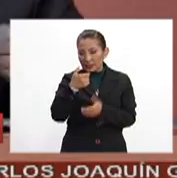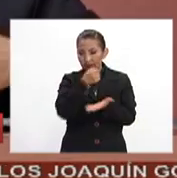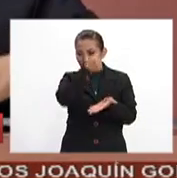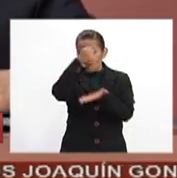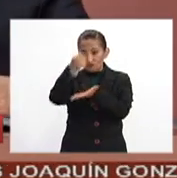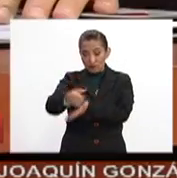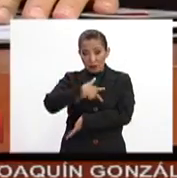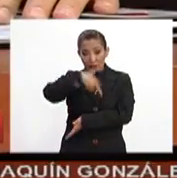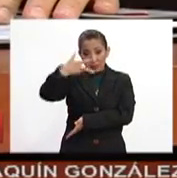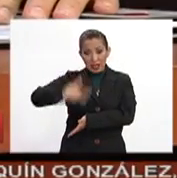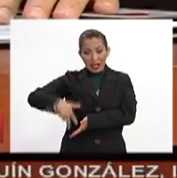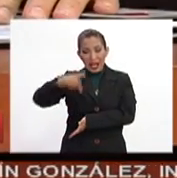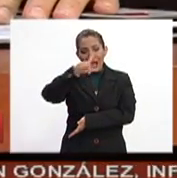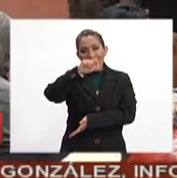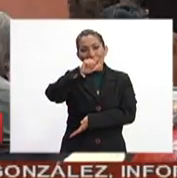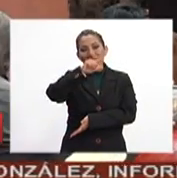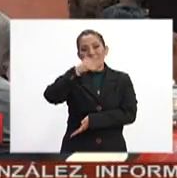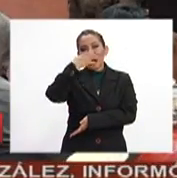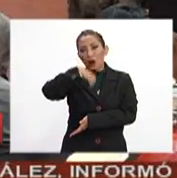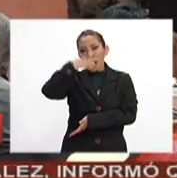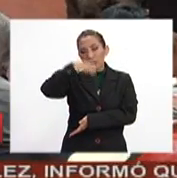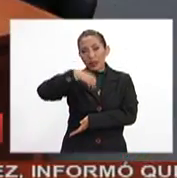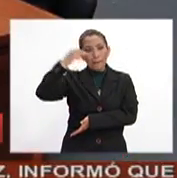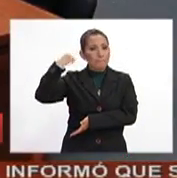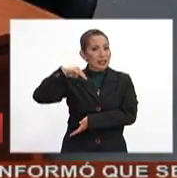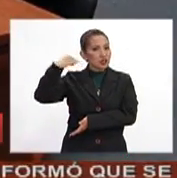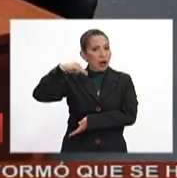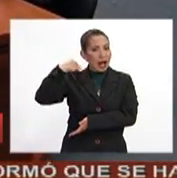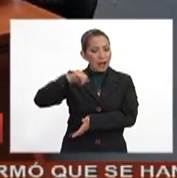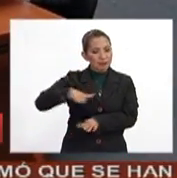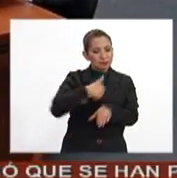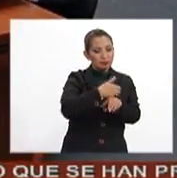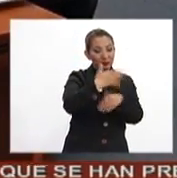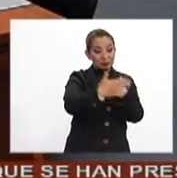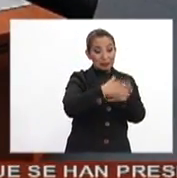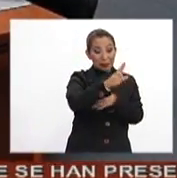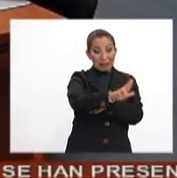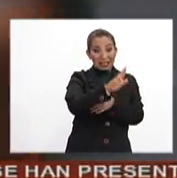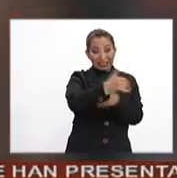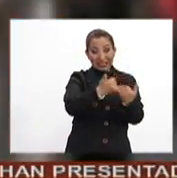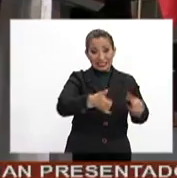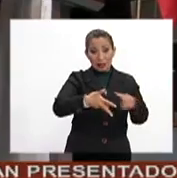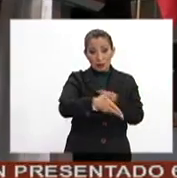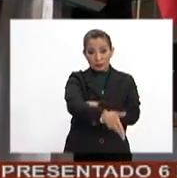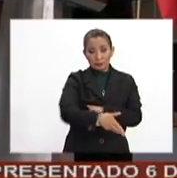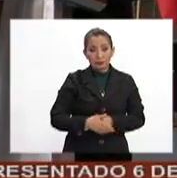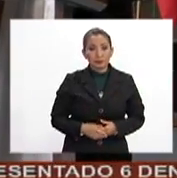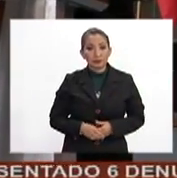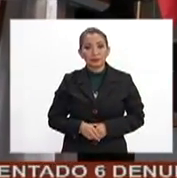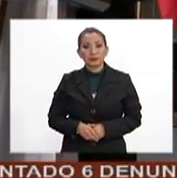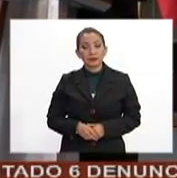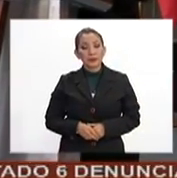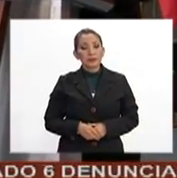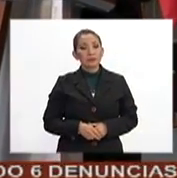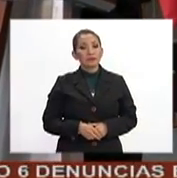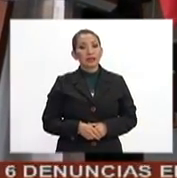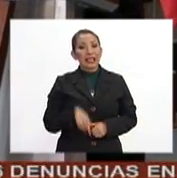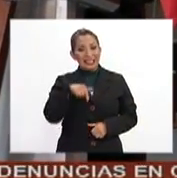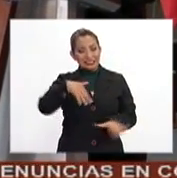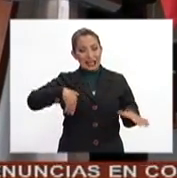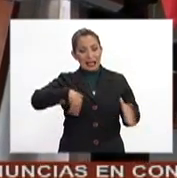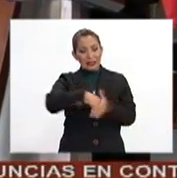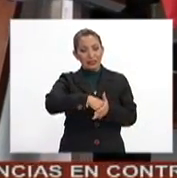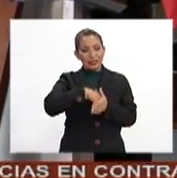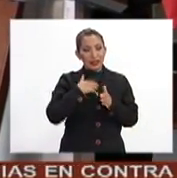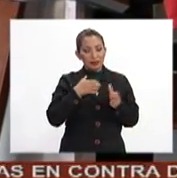inversión danesa en el puerto Lázaro Cárdenas, Michoacán, que se inaugurará este martes. Que es la terminal